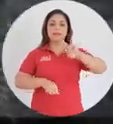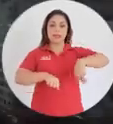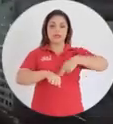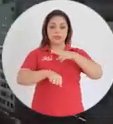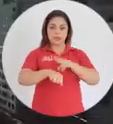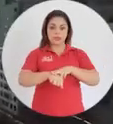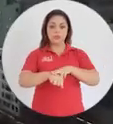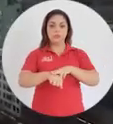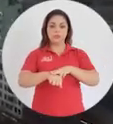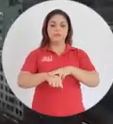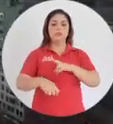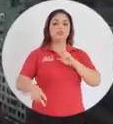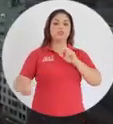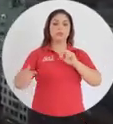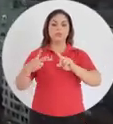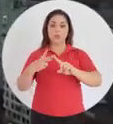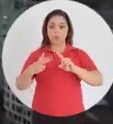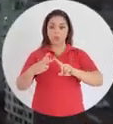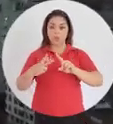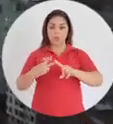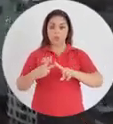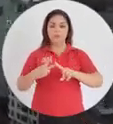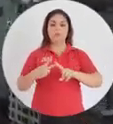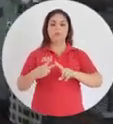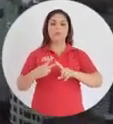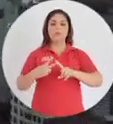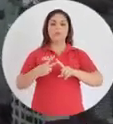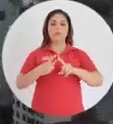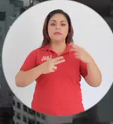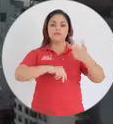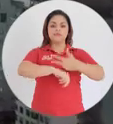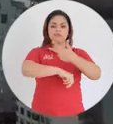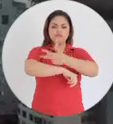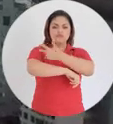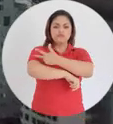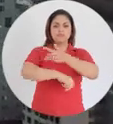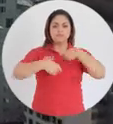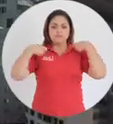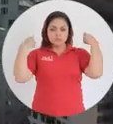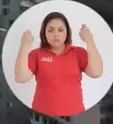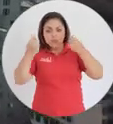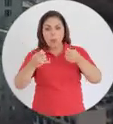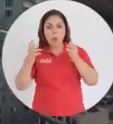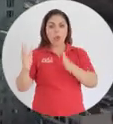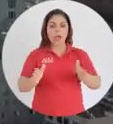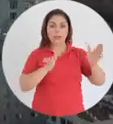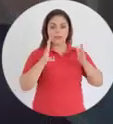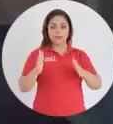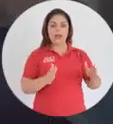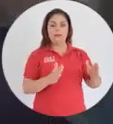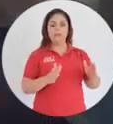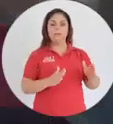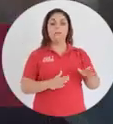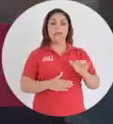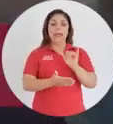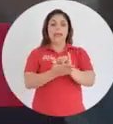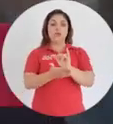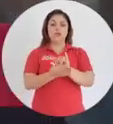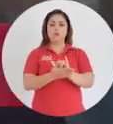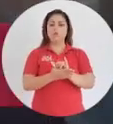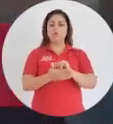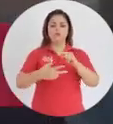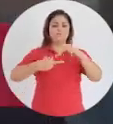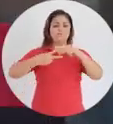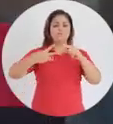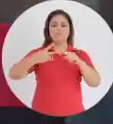transnacionalización. Sí. Y dos, la delincuencia organizada. Esos fenómenos